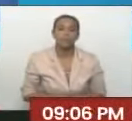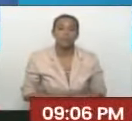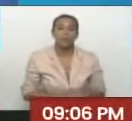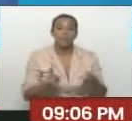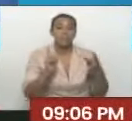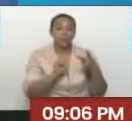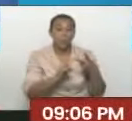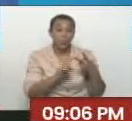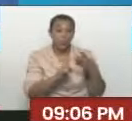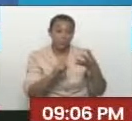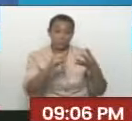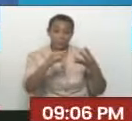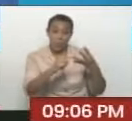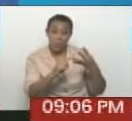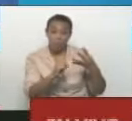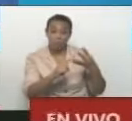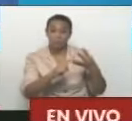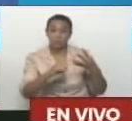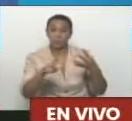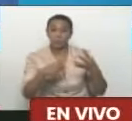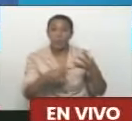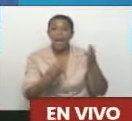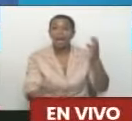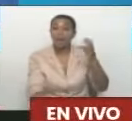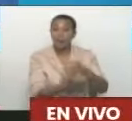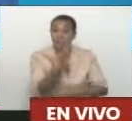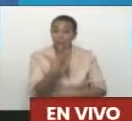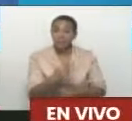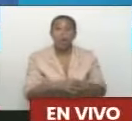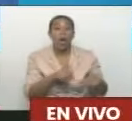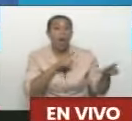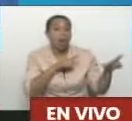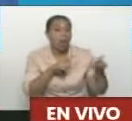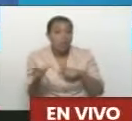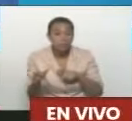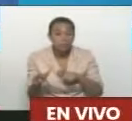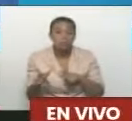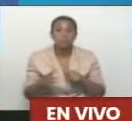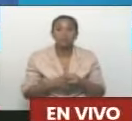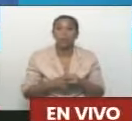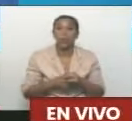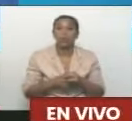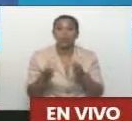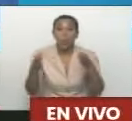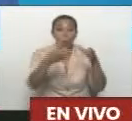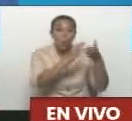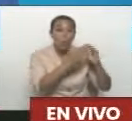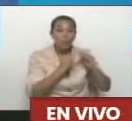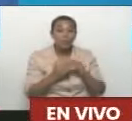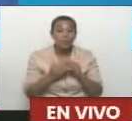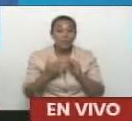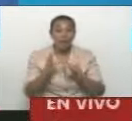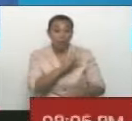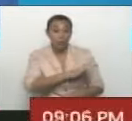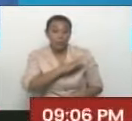Segundo lugar, la creación y activación de las brigadas